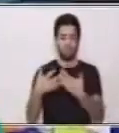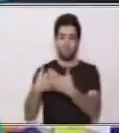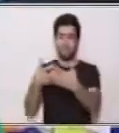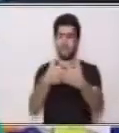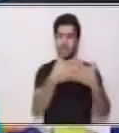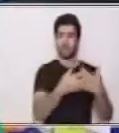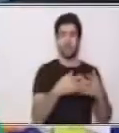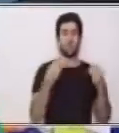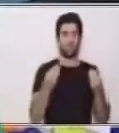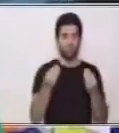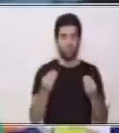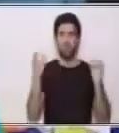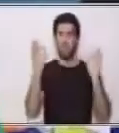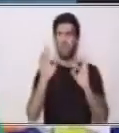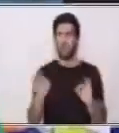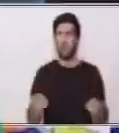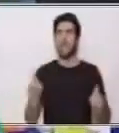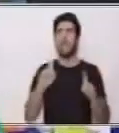muchas